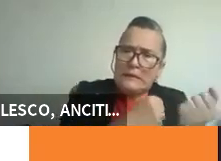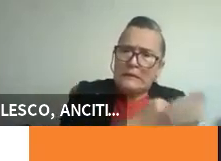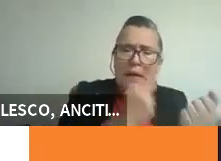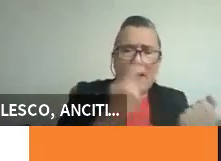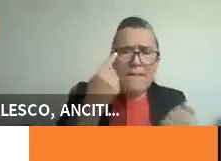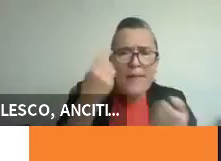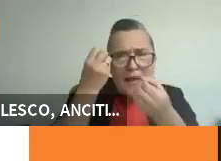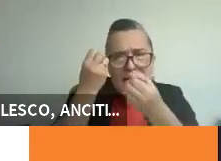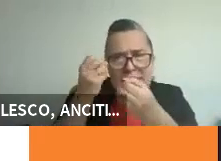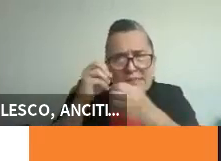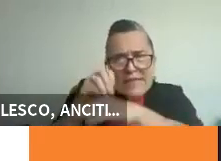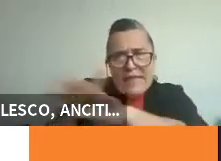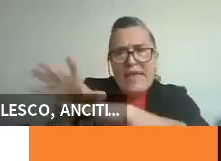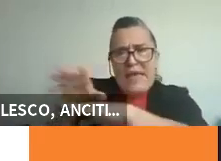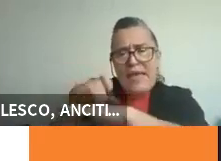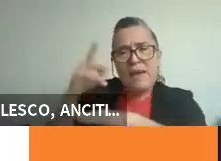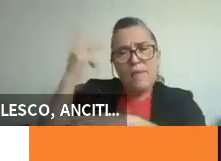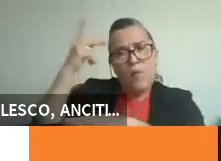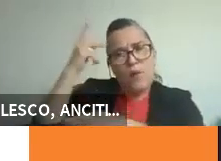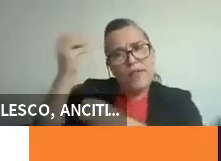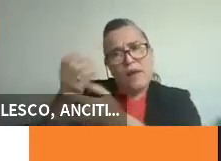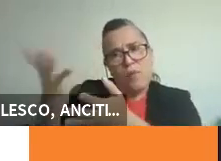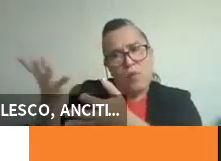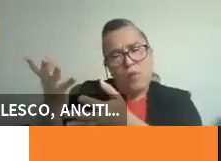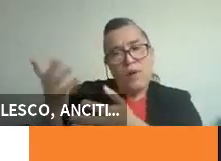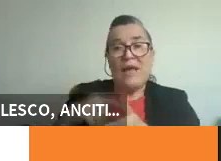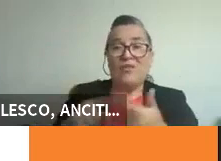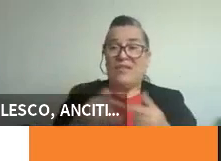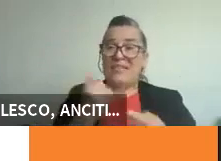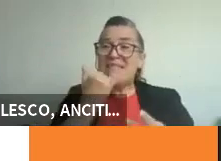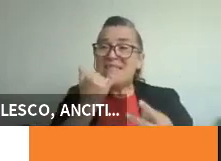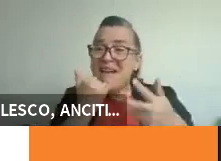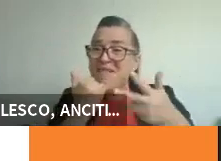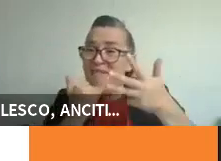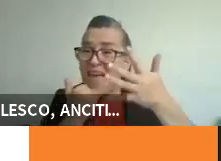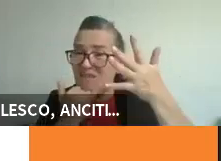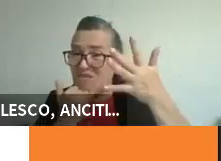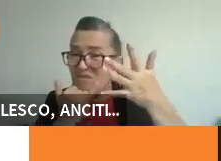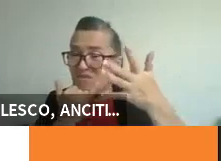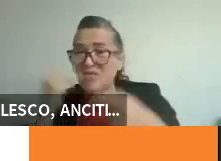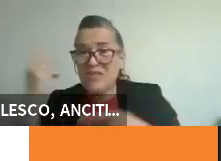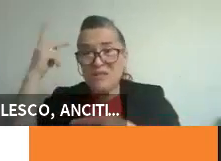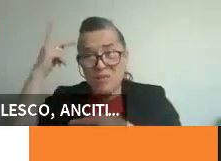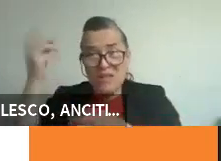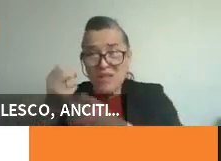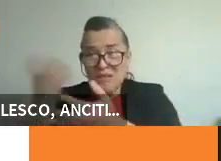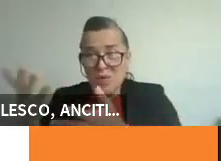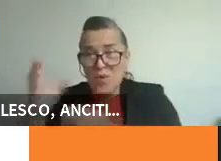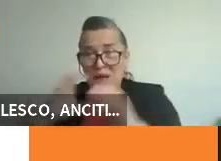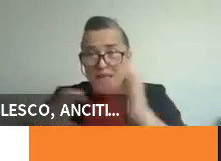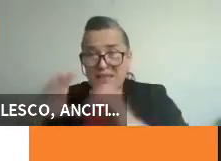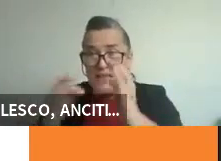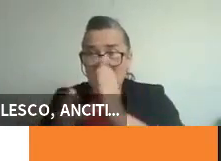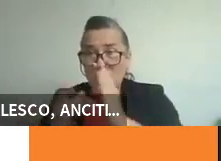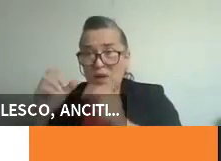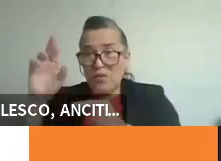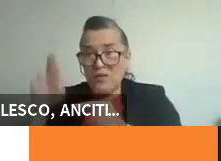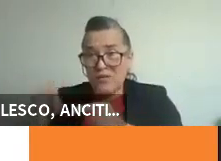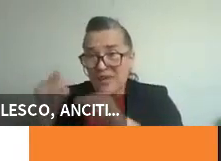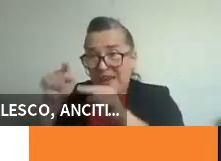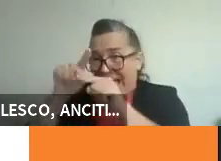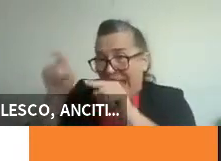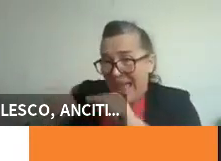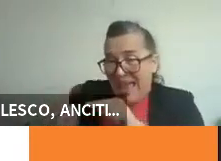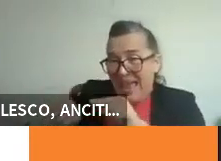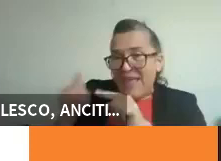pública es decir los defectos que se añadía anteriormente que tenemos en las políticas públicas en ciencia y tecnología en costa rica deben